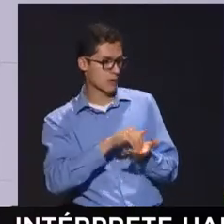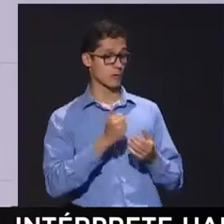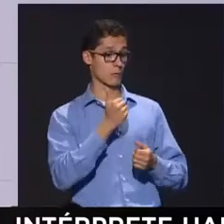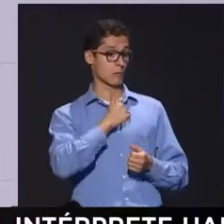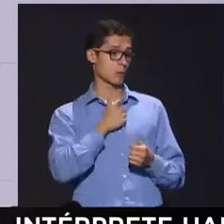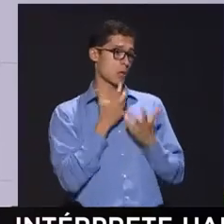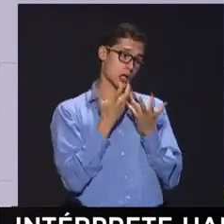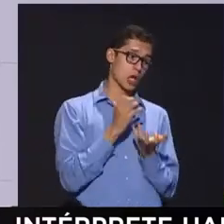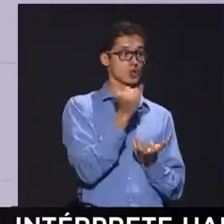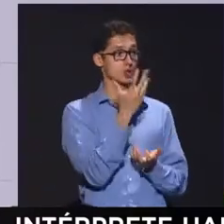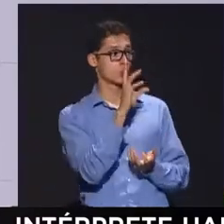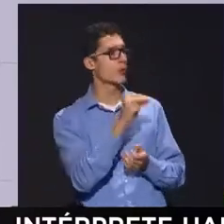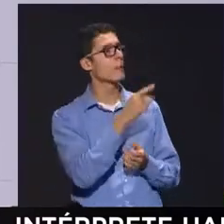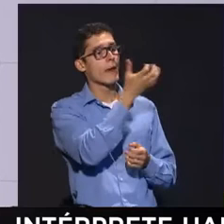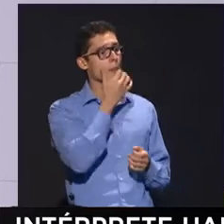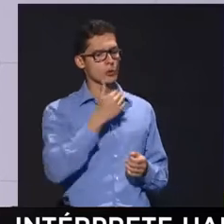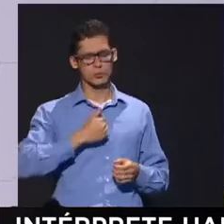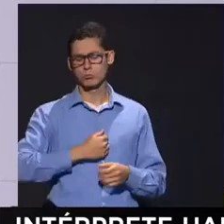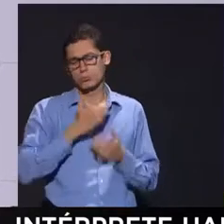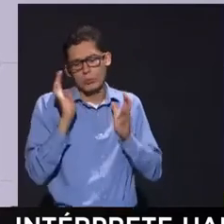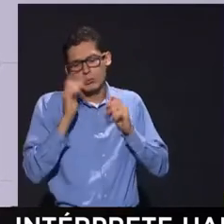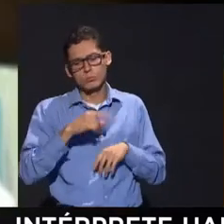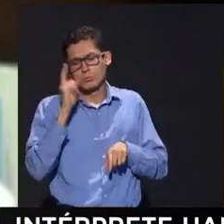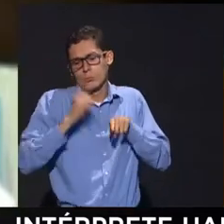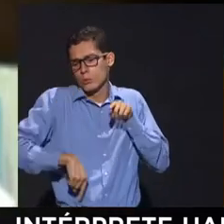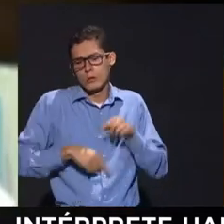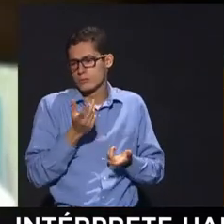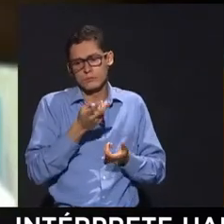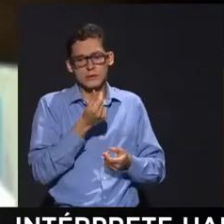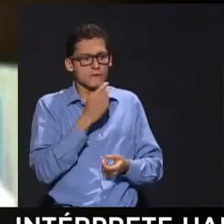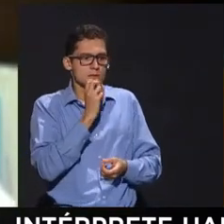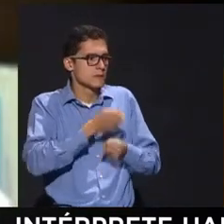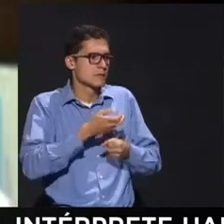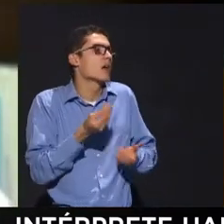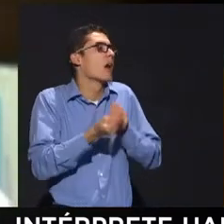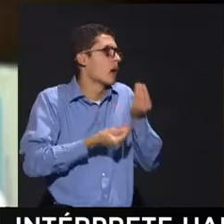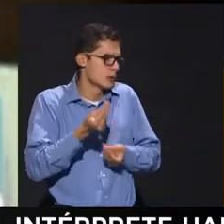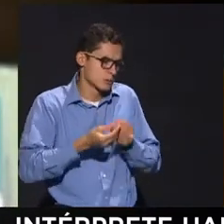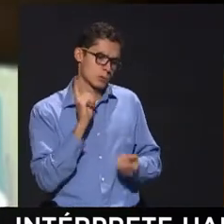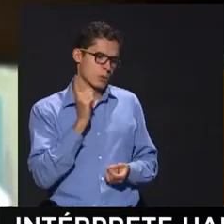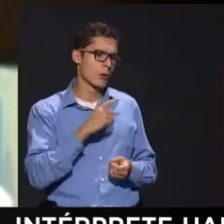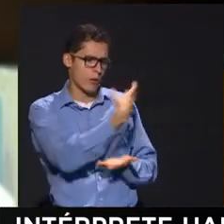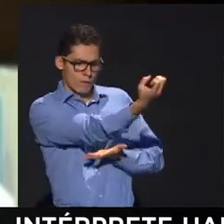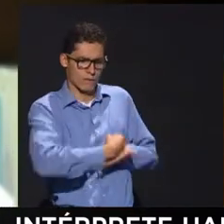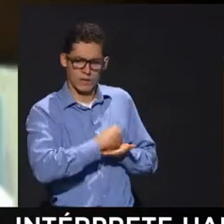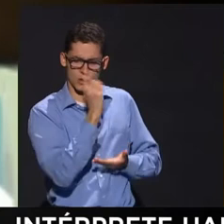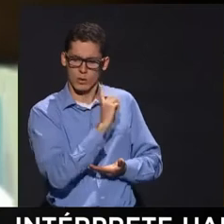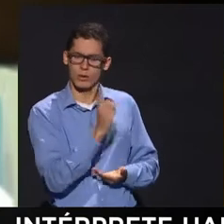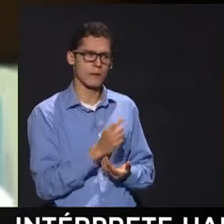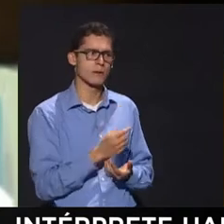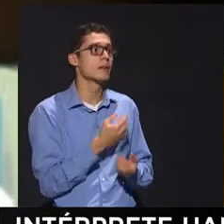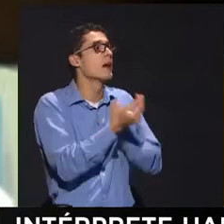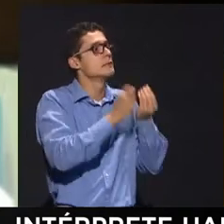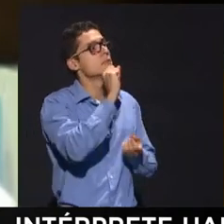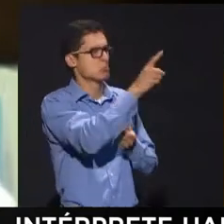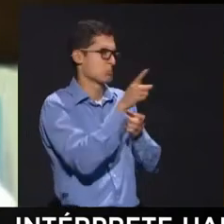que a la comunidad le quede bien clara ese tema? Paula, permíteme que me recordaste una cosa especial. Claro, nosotros estamos interesados en que las familias paguen